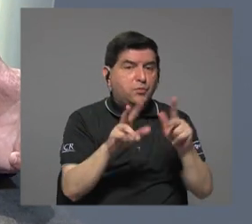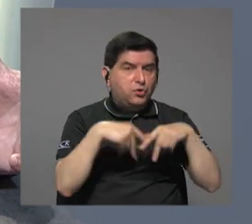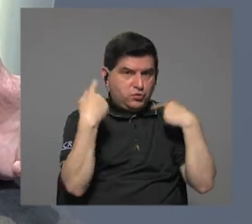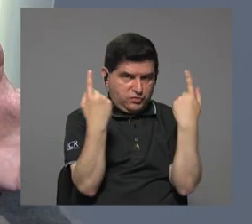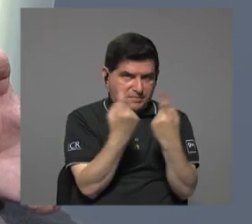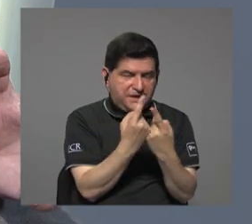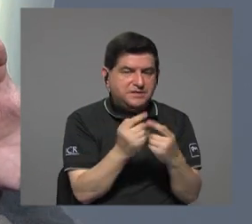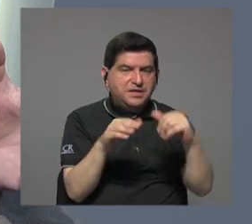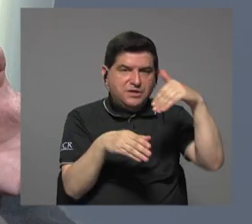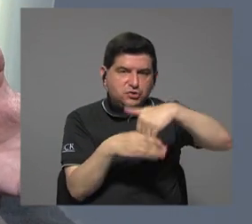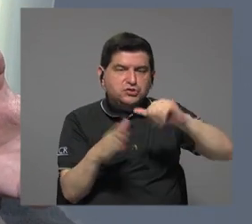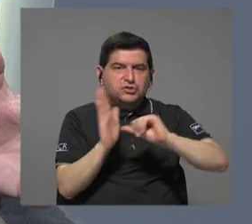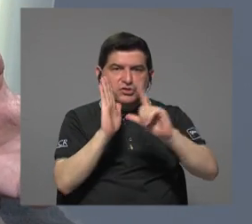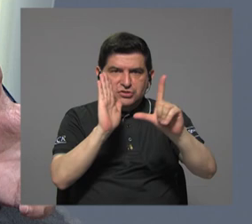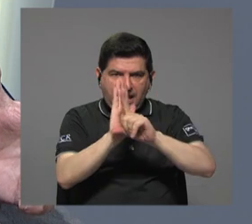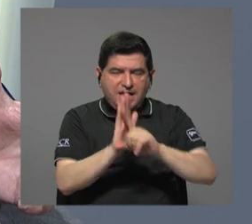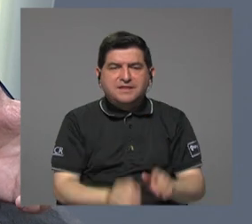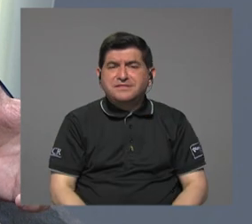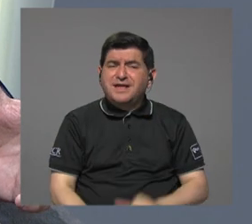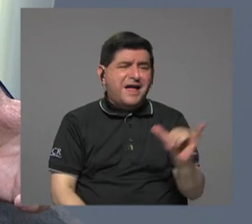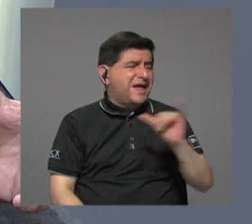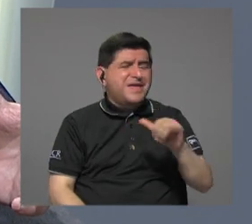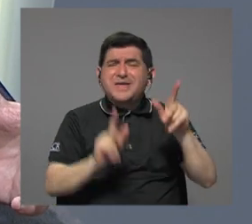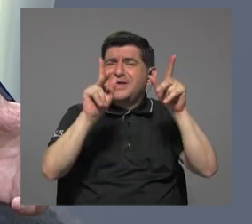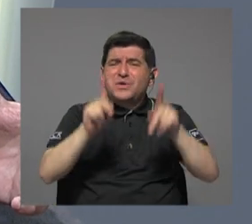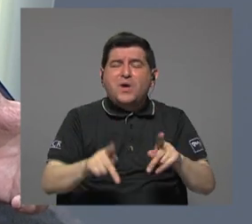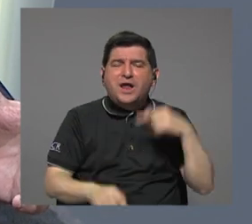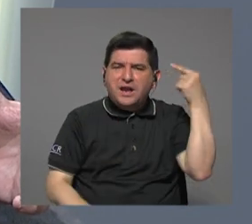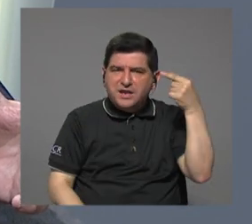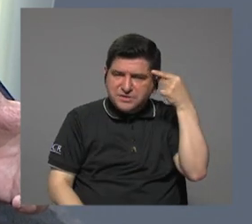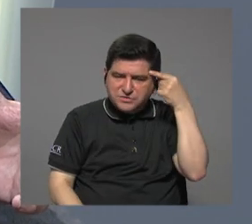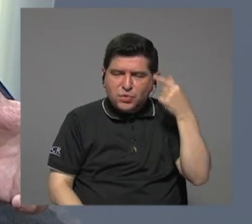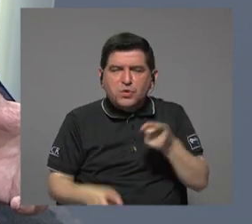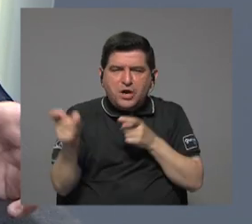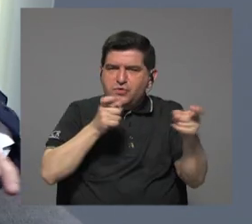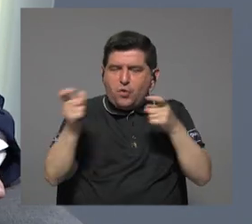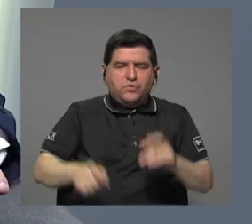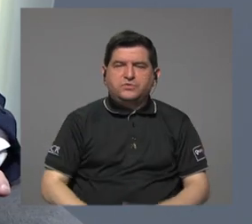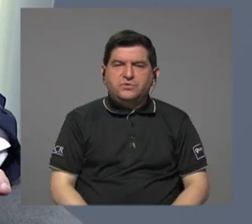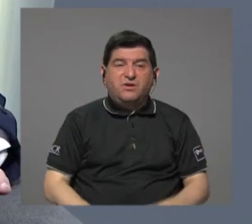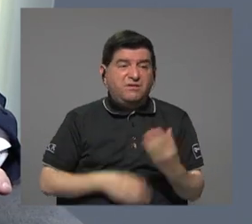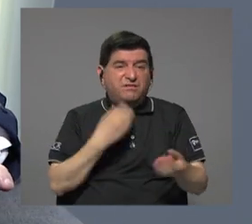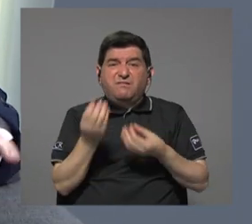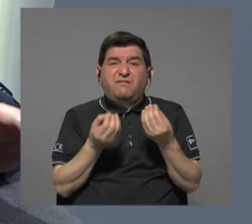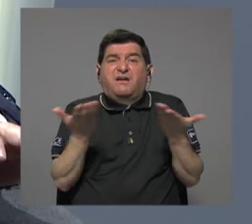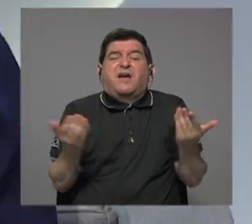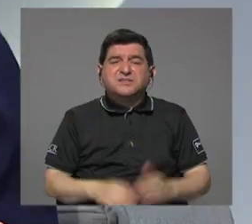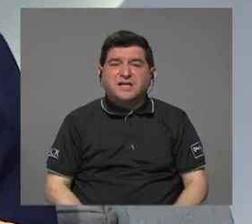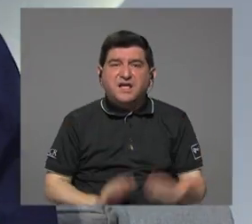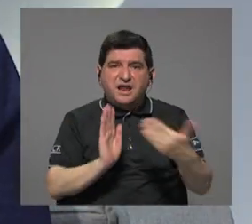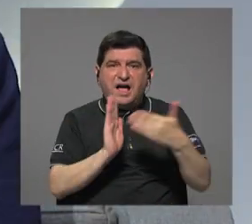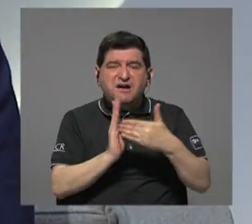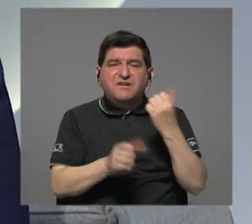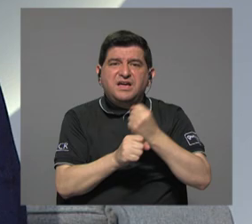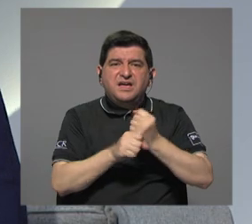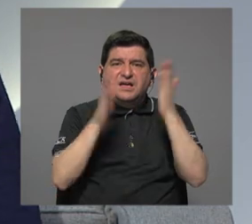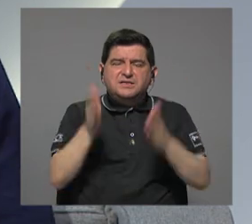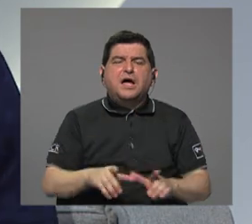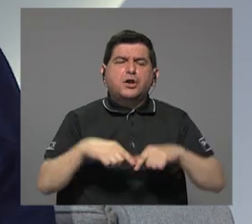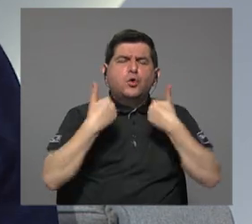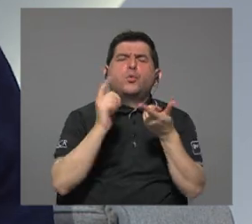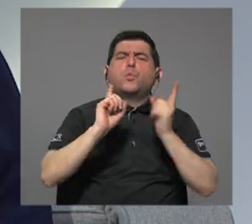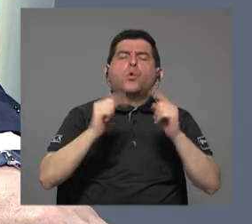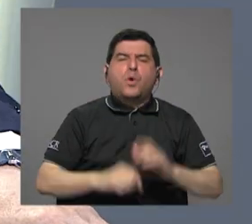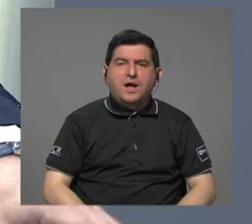parlamentaria que se quede claro son los mismos que están gobernando y que lo que hacen básicamente es pensar cuál es esa coalición